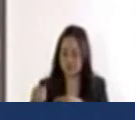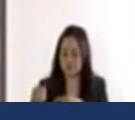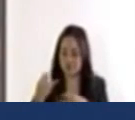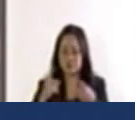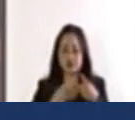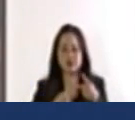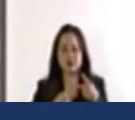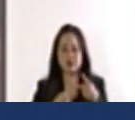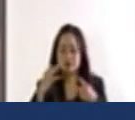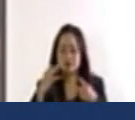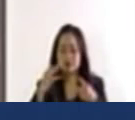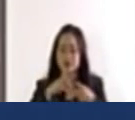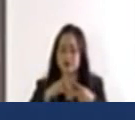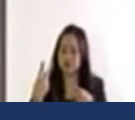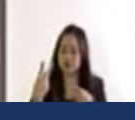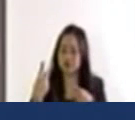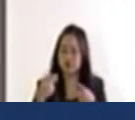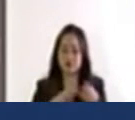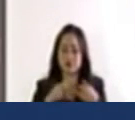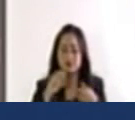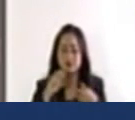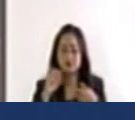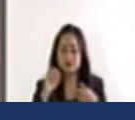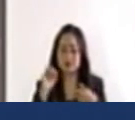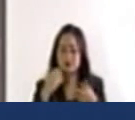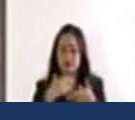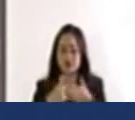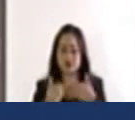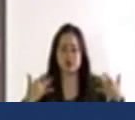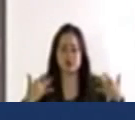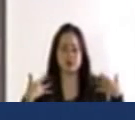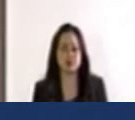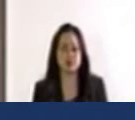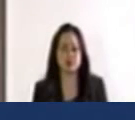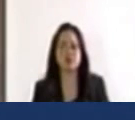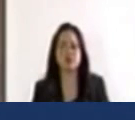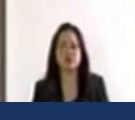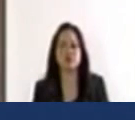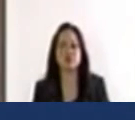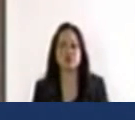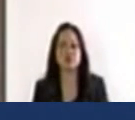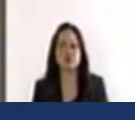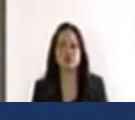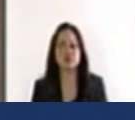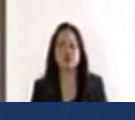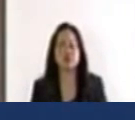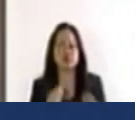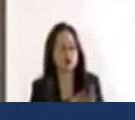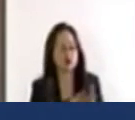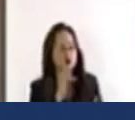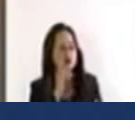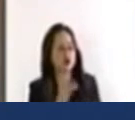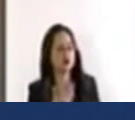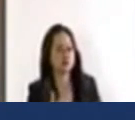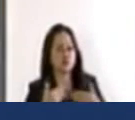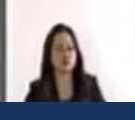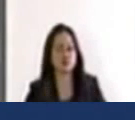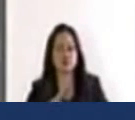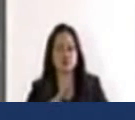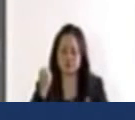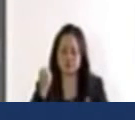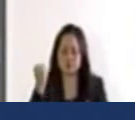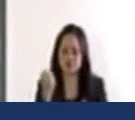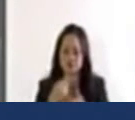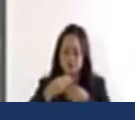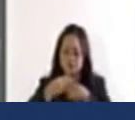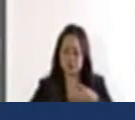le prometa o se comprometa en el documento, pues deberá ser cumplido porque se tratará de un documento ejecutable. Por